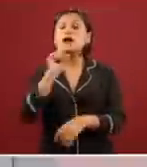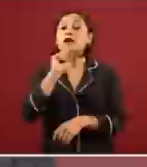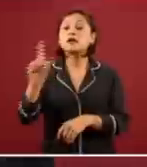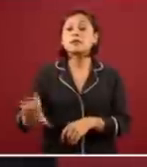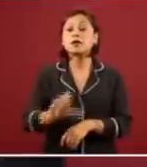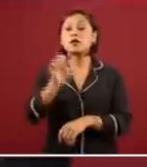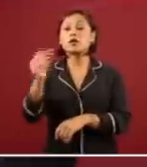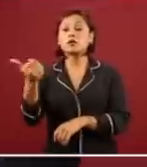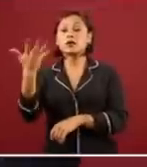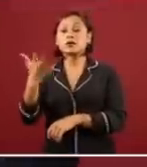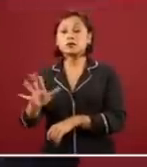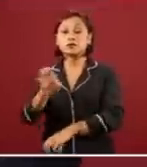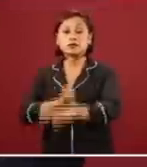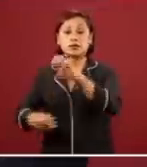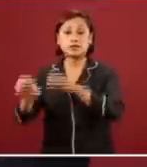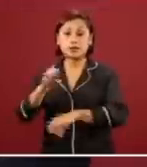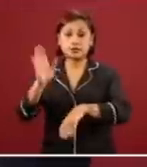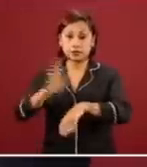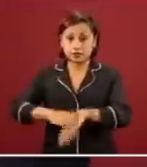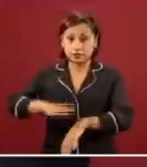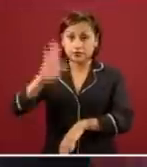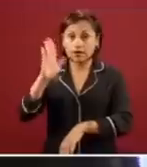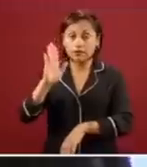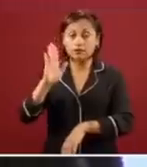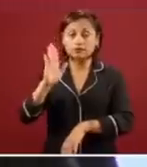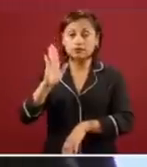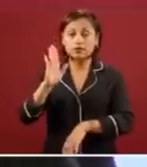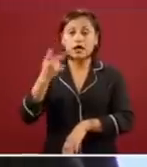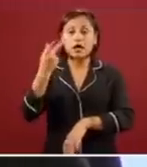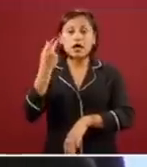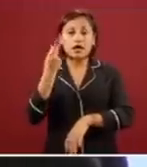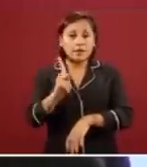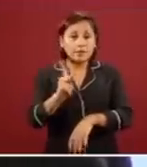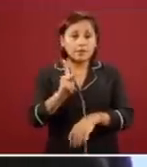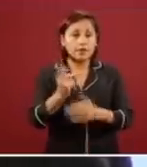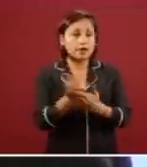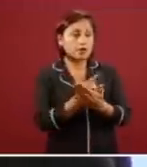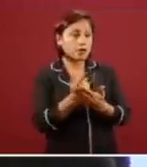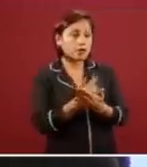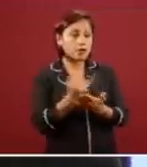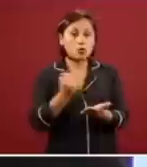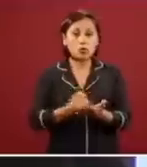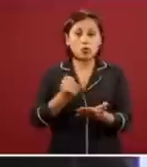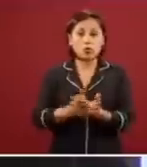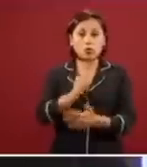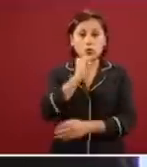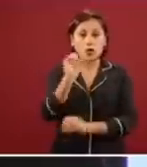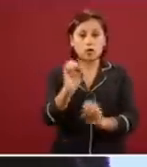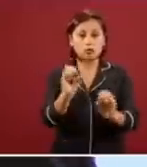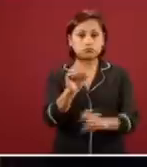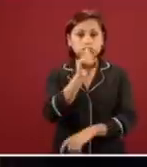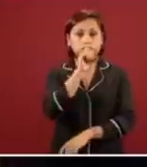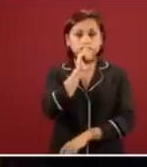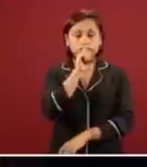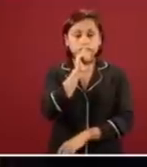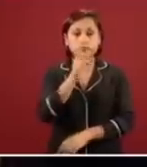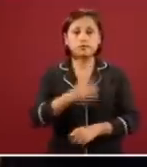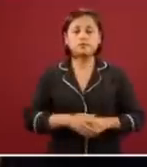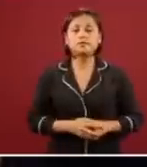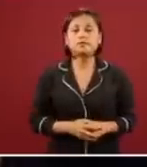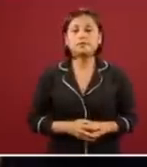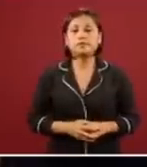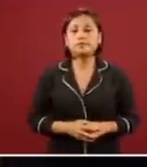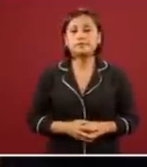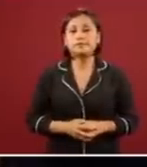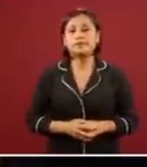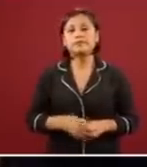empresas adicionales. Sin embargo, no presenta declaraciones de naturaleza fiscal. Adelante, por favor.